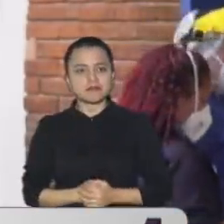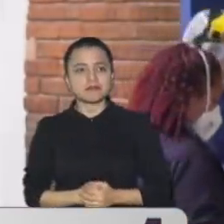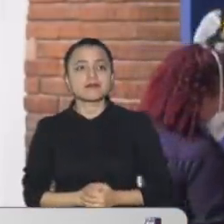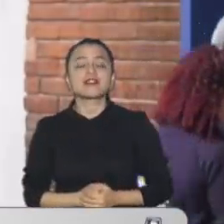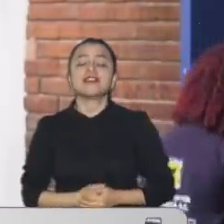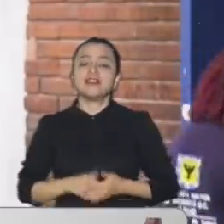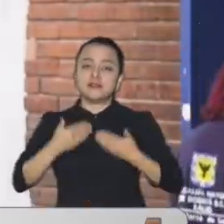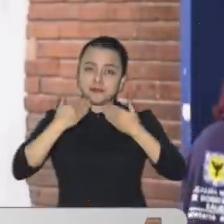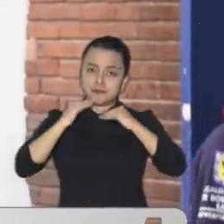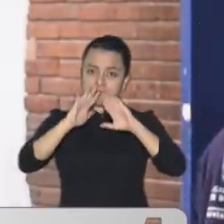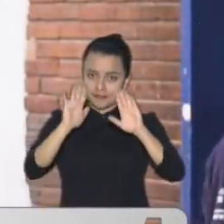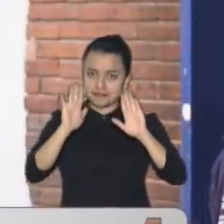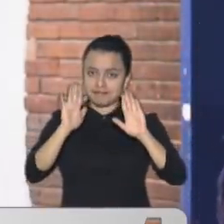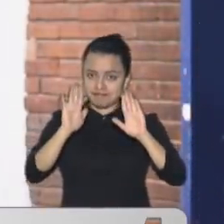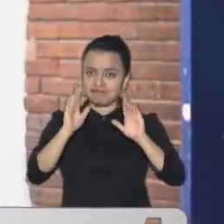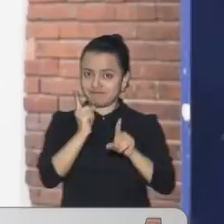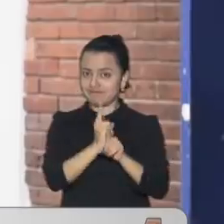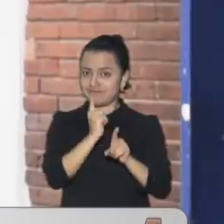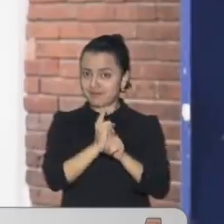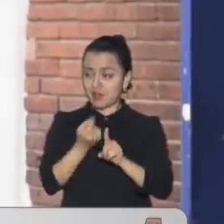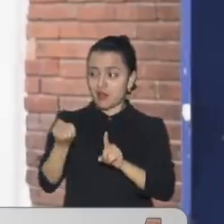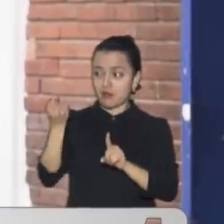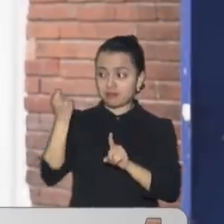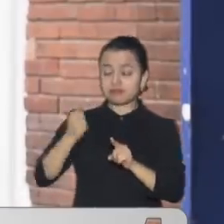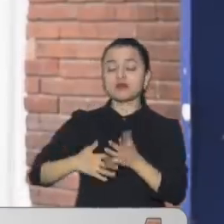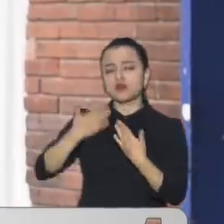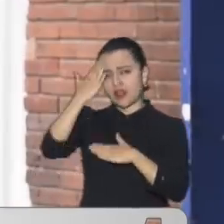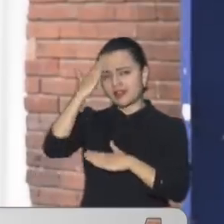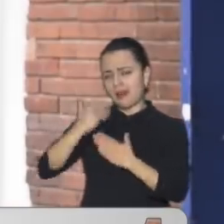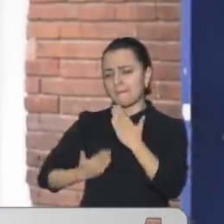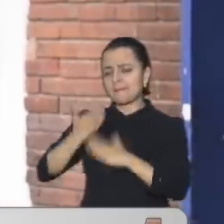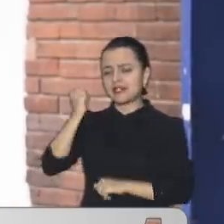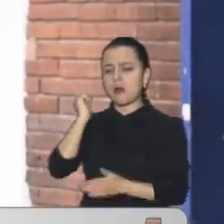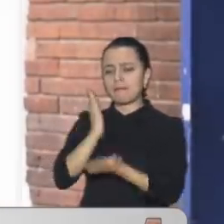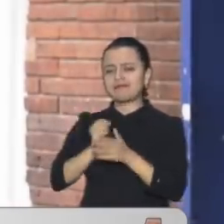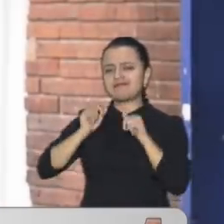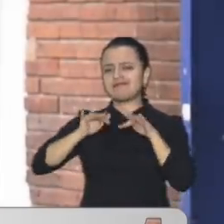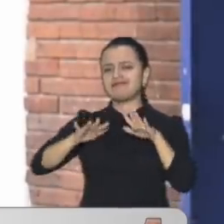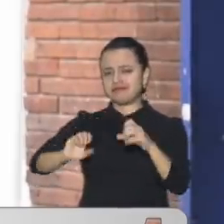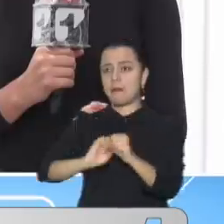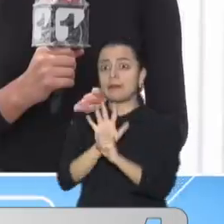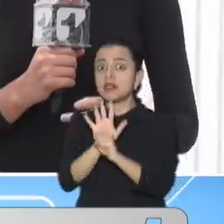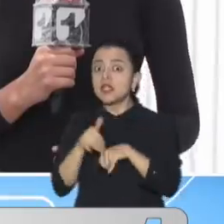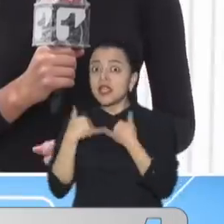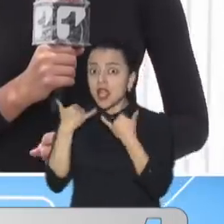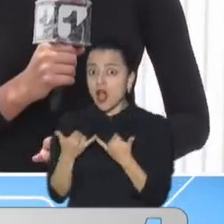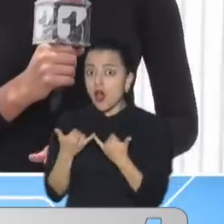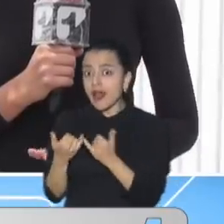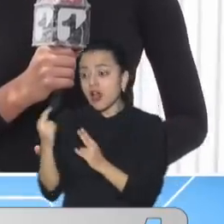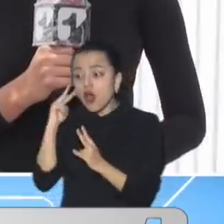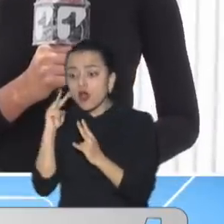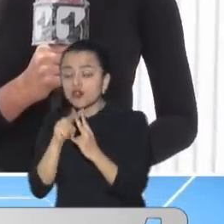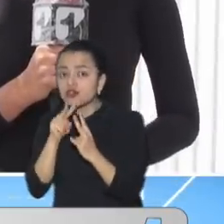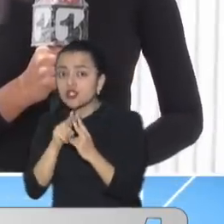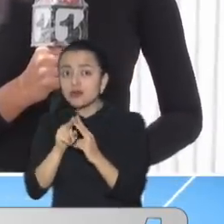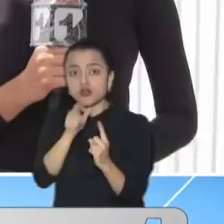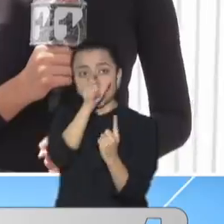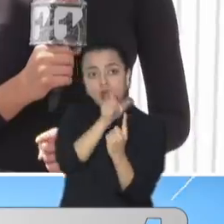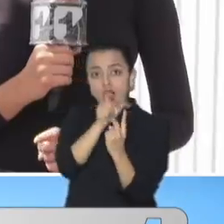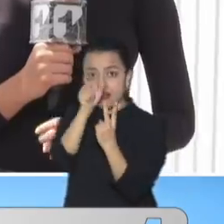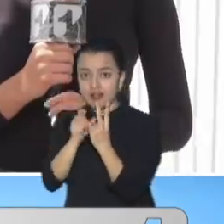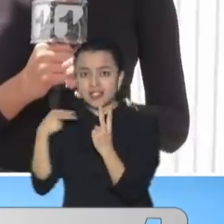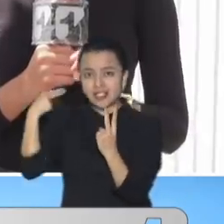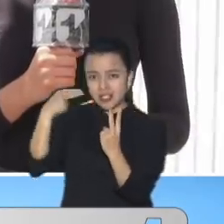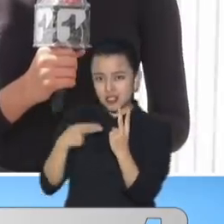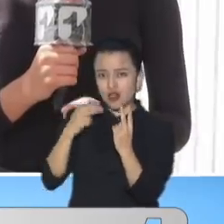Luisa, televidentes, buenos días. Tras la pandemia han surgido millones de historias. Hoy encontramos dos, la de una médica intensivista